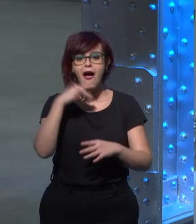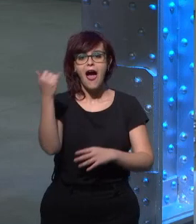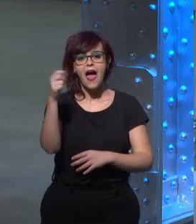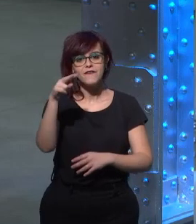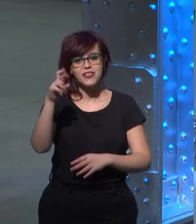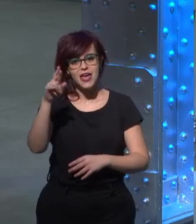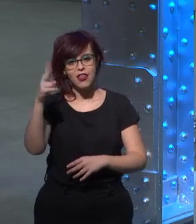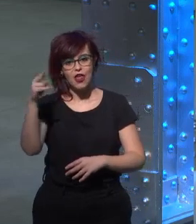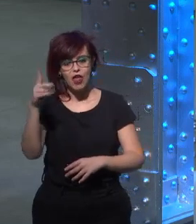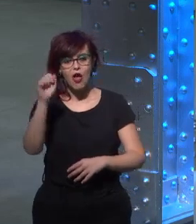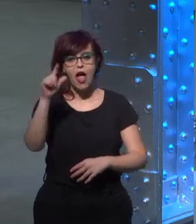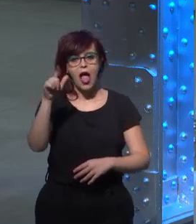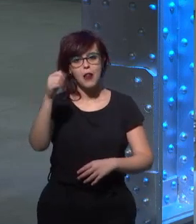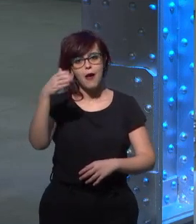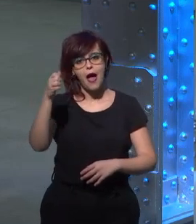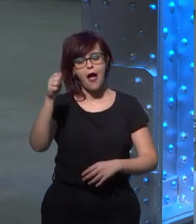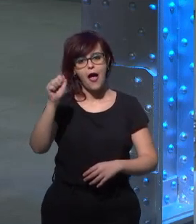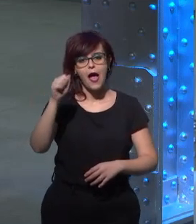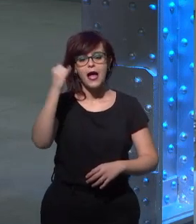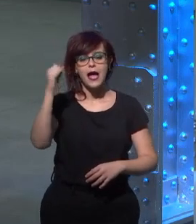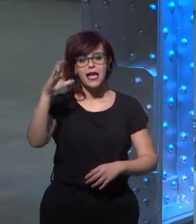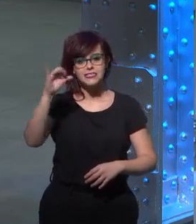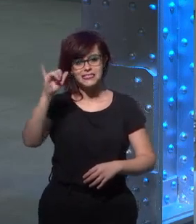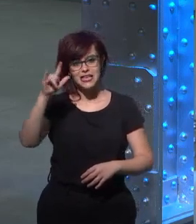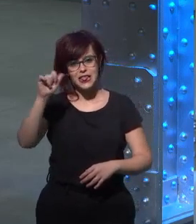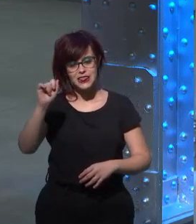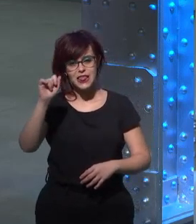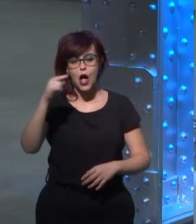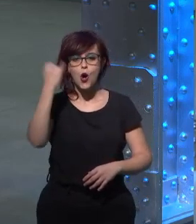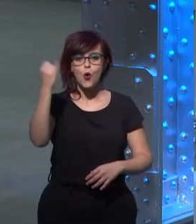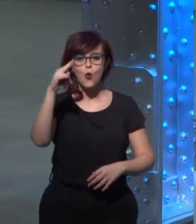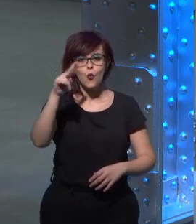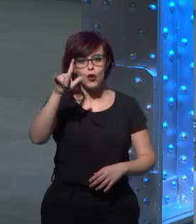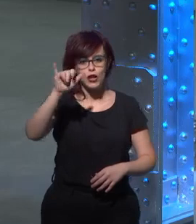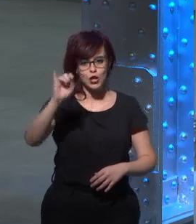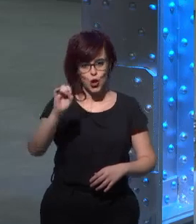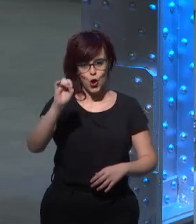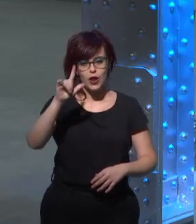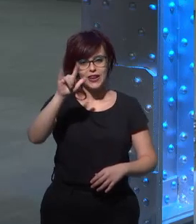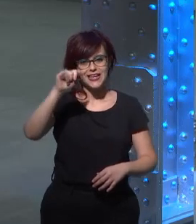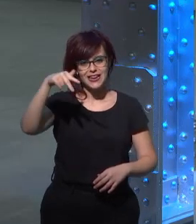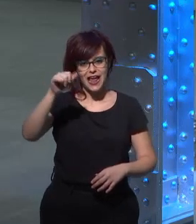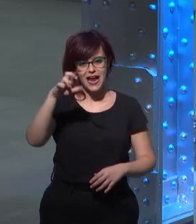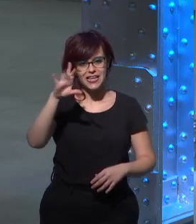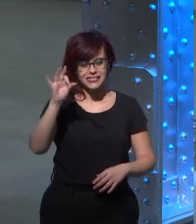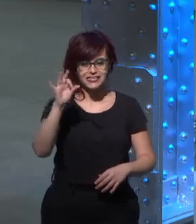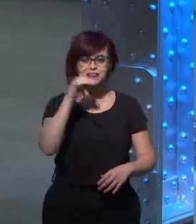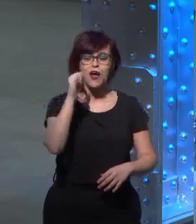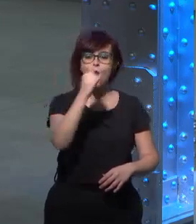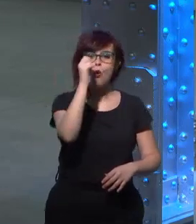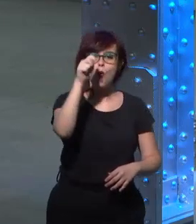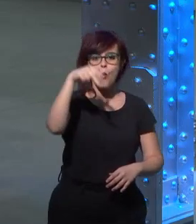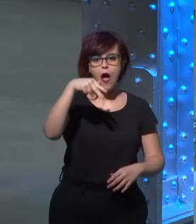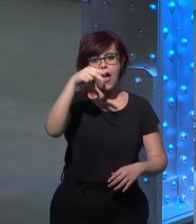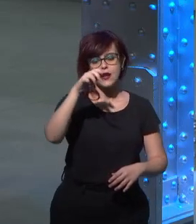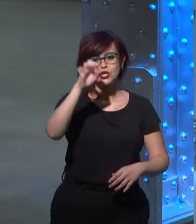Dorado, Alba Casilda, Julio Linares. No estaba hecho a propósito esto de tener que girarme. Juan Álvarez de Sotomayor y